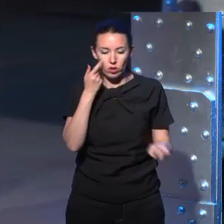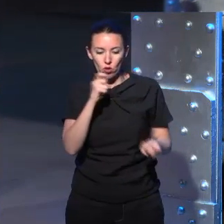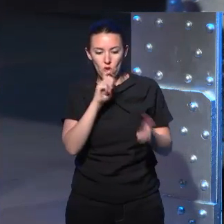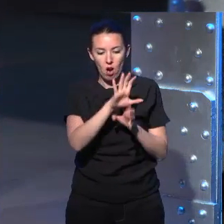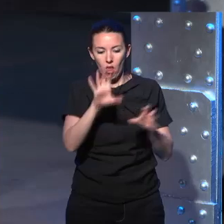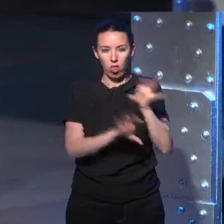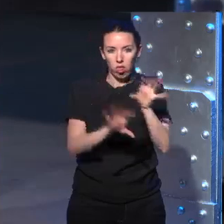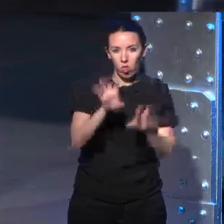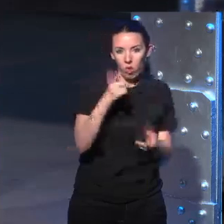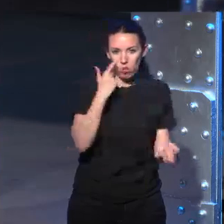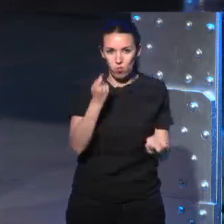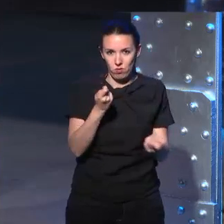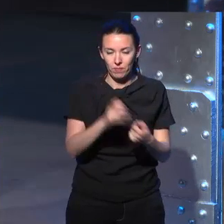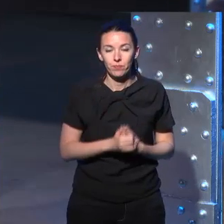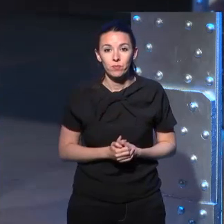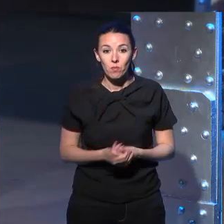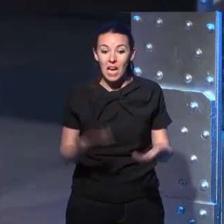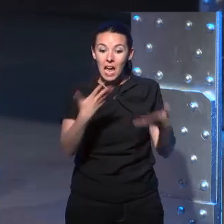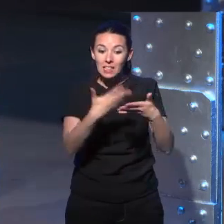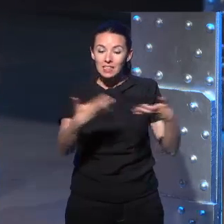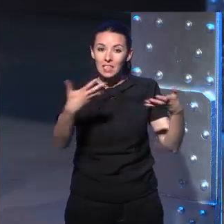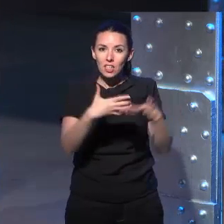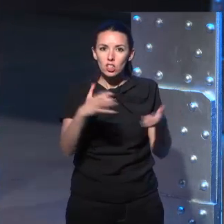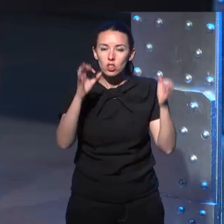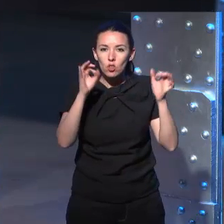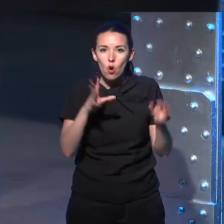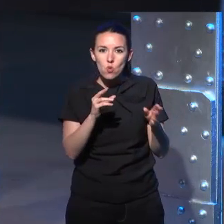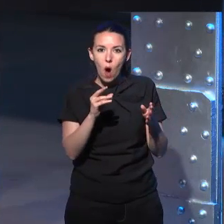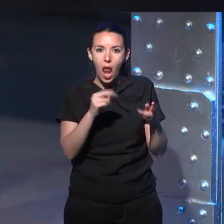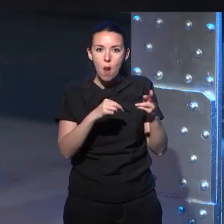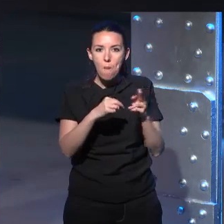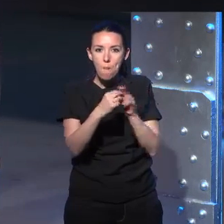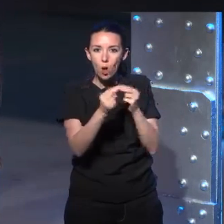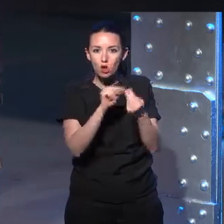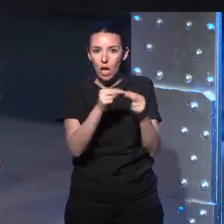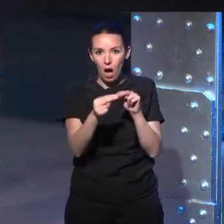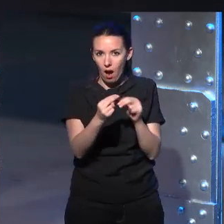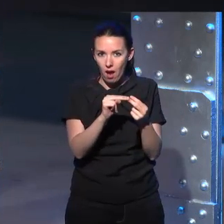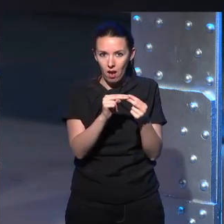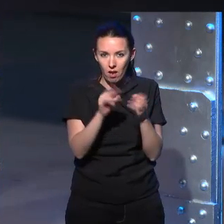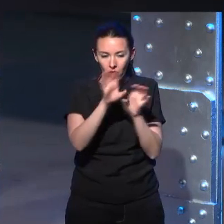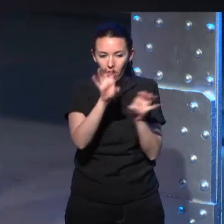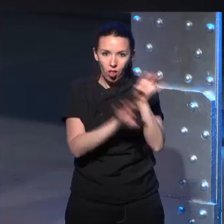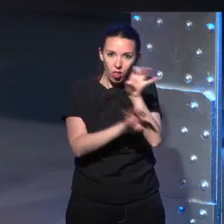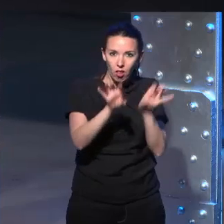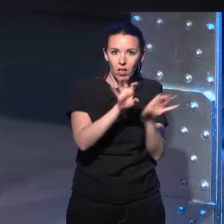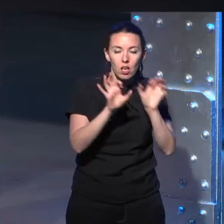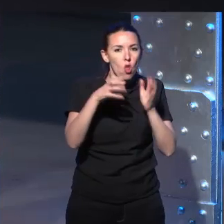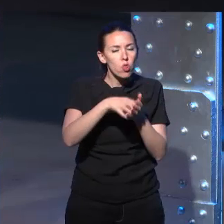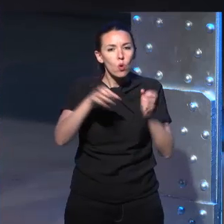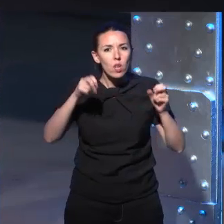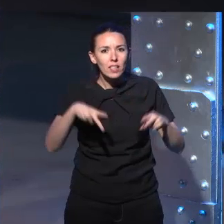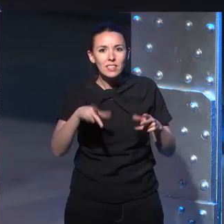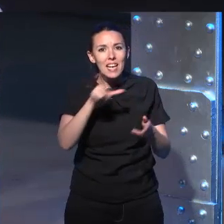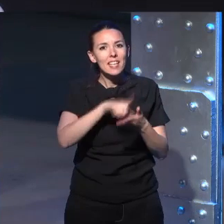lector. Trata el texto como si estuviera en una sala de montaje. Es indudable que la suya es una literatura